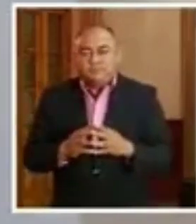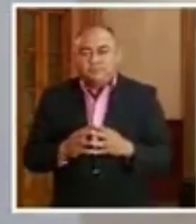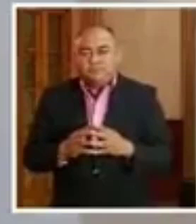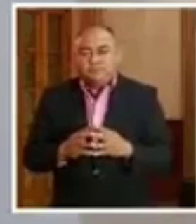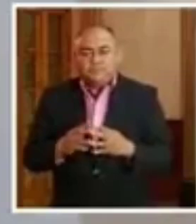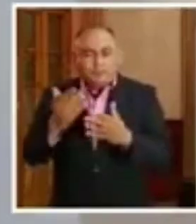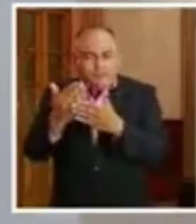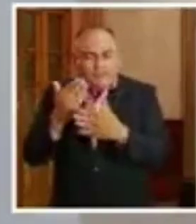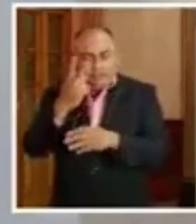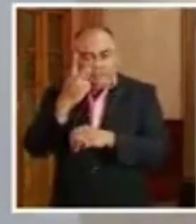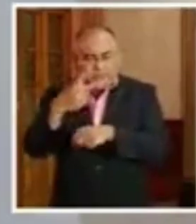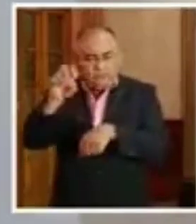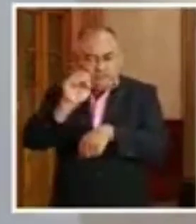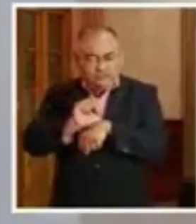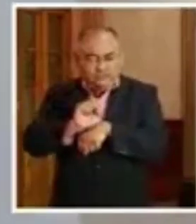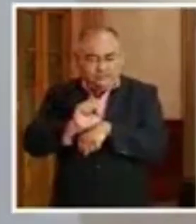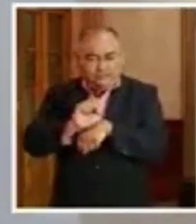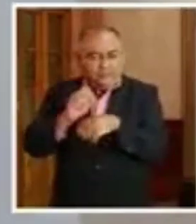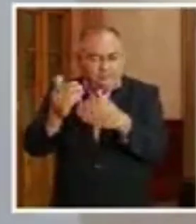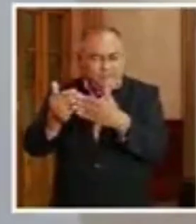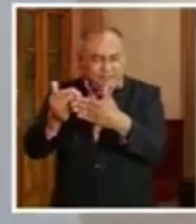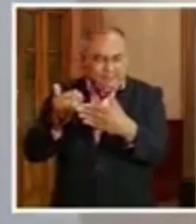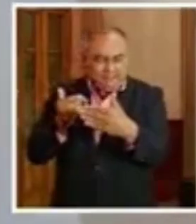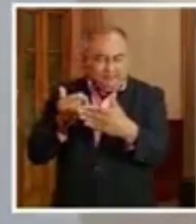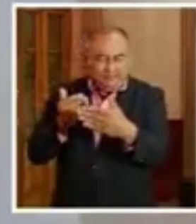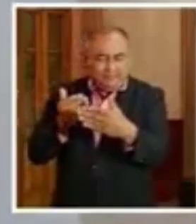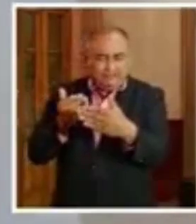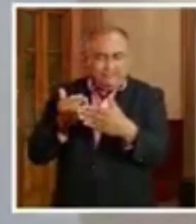Hace 2 semanas